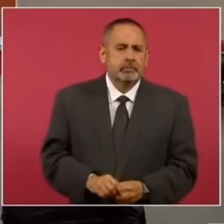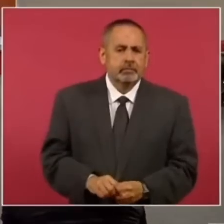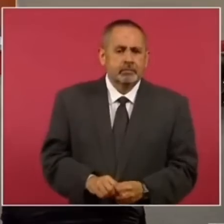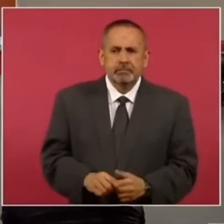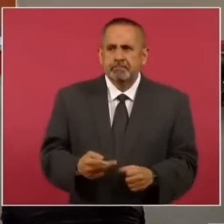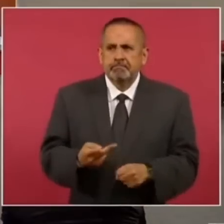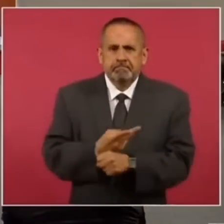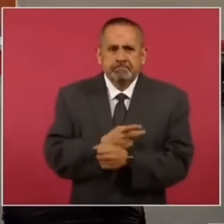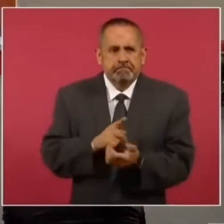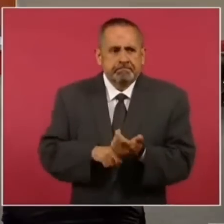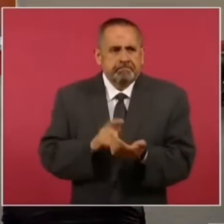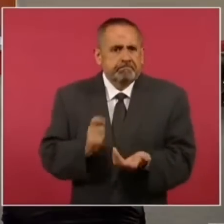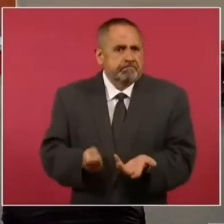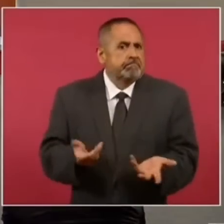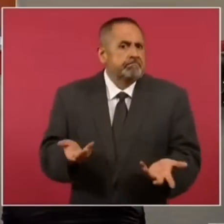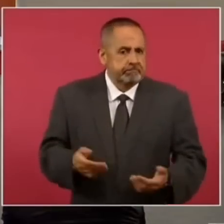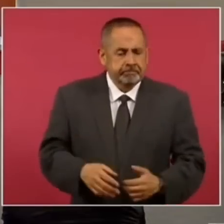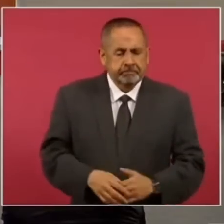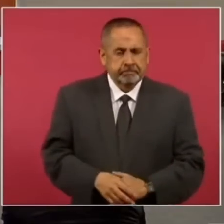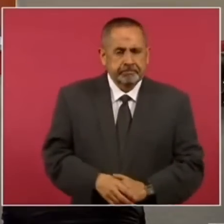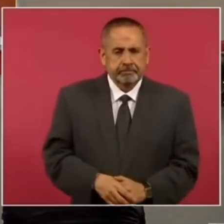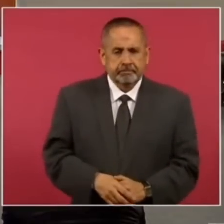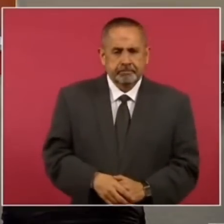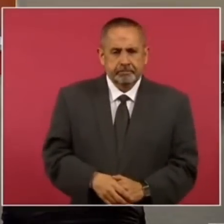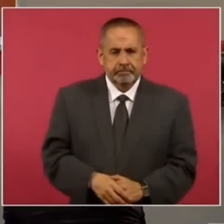se atribuye?